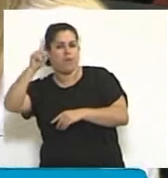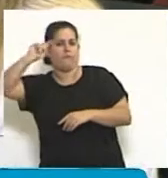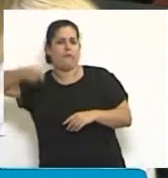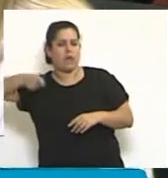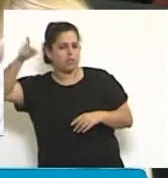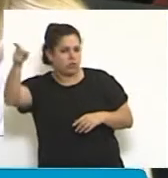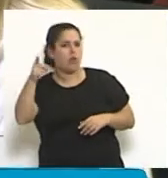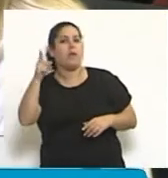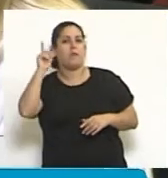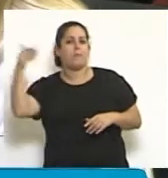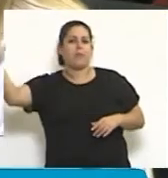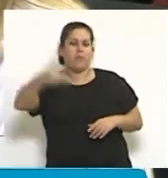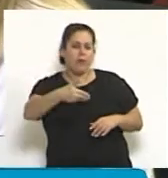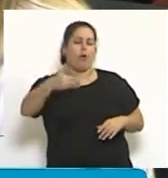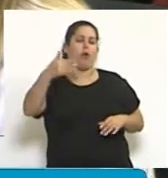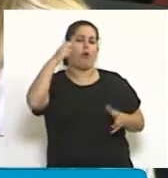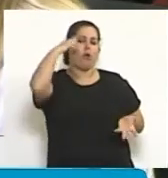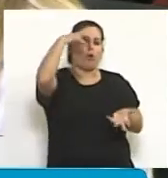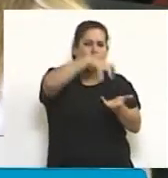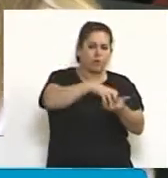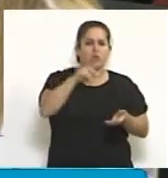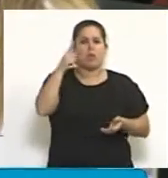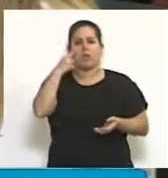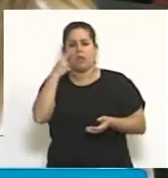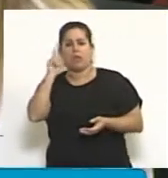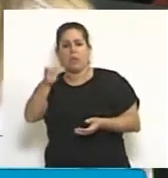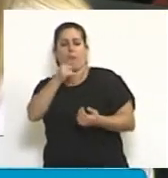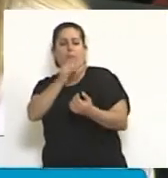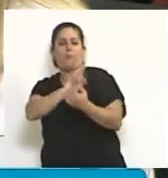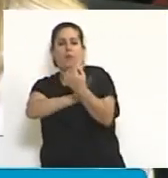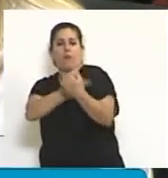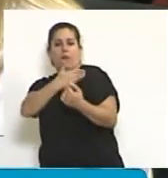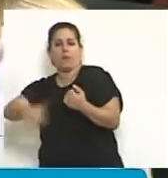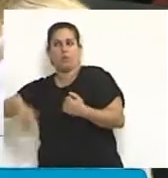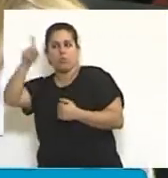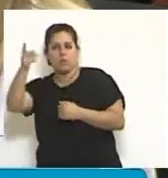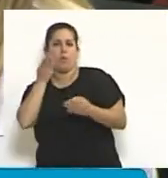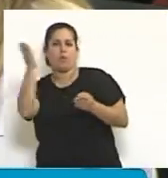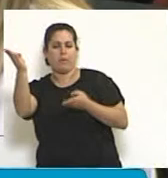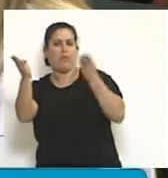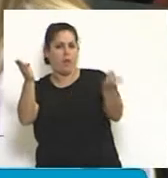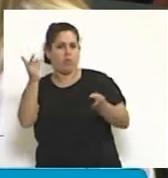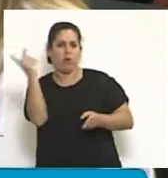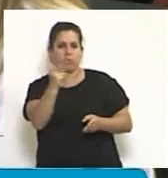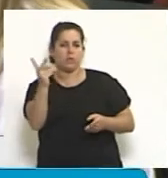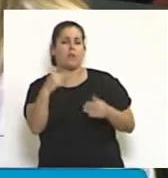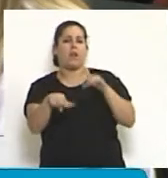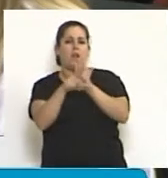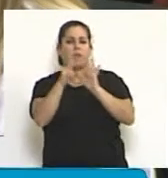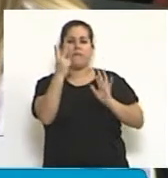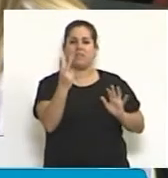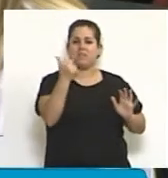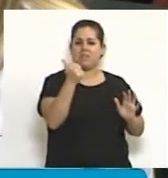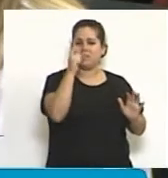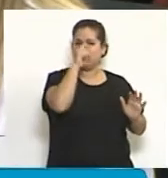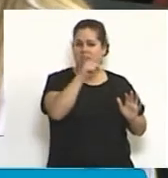pidió al Congreso y al Poder Ejecutivo generar un nuevo sistema. Un año después, el oficialismo impulsó la sanción de la Ley